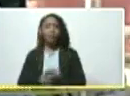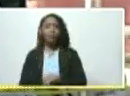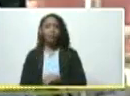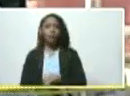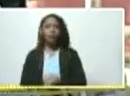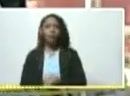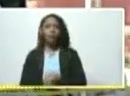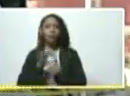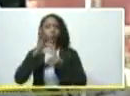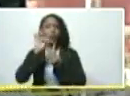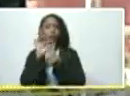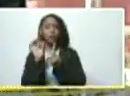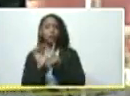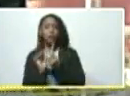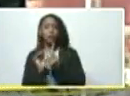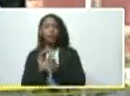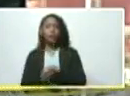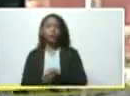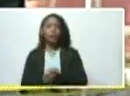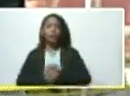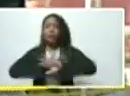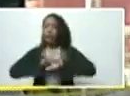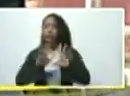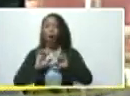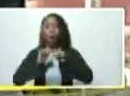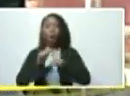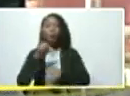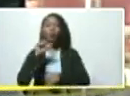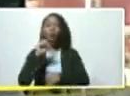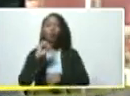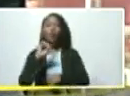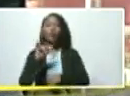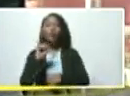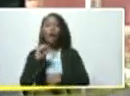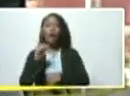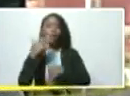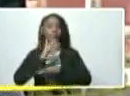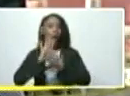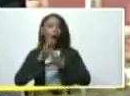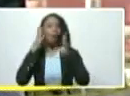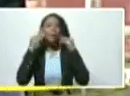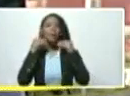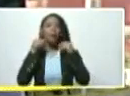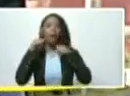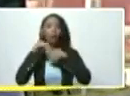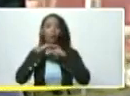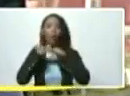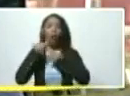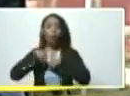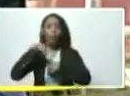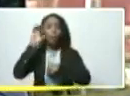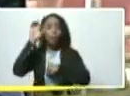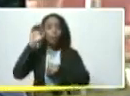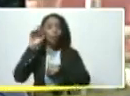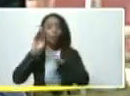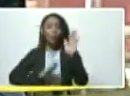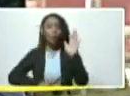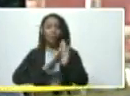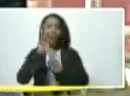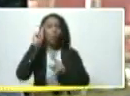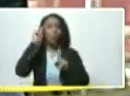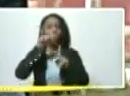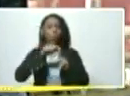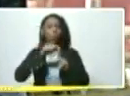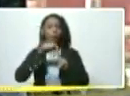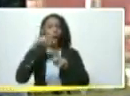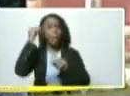el trigo. Y ya comenzamos con la soya. Ya hay experiencias de soya en el oriente del país y ya pasamos una meta que era